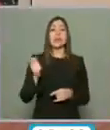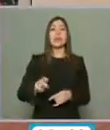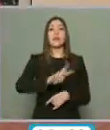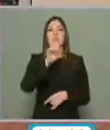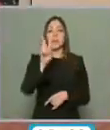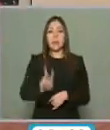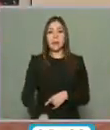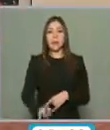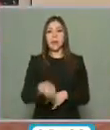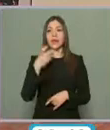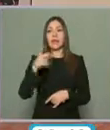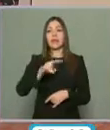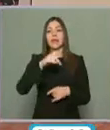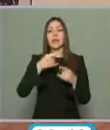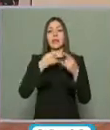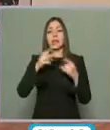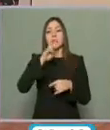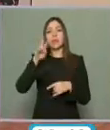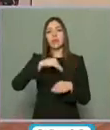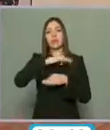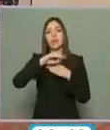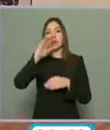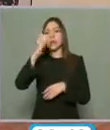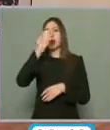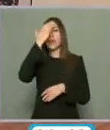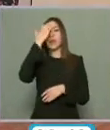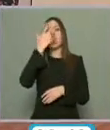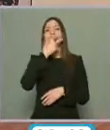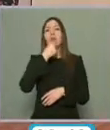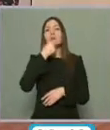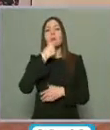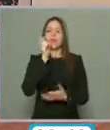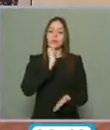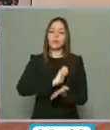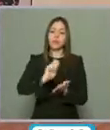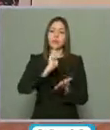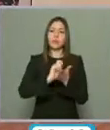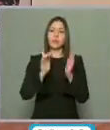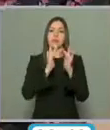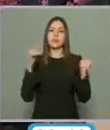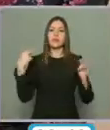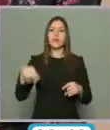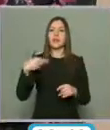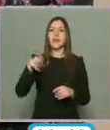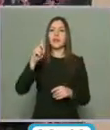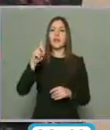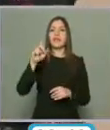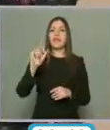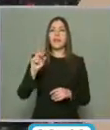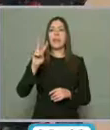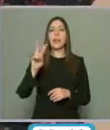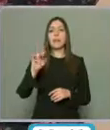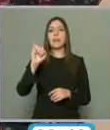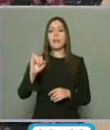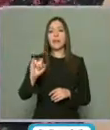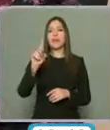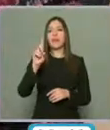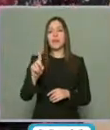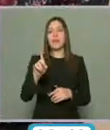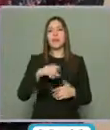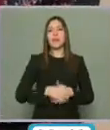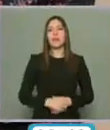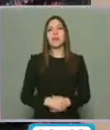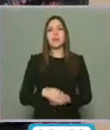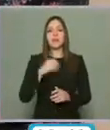Sí. Y esta historia real la conoció este escritor francés que se llama David Foinkinos. De él quiero que nos hables, justo.